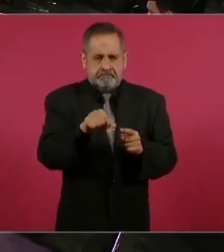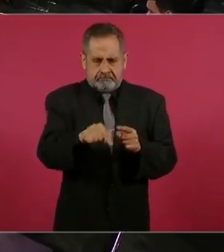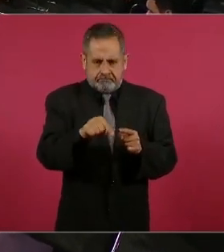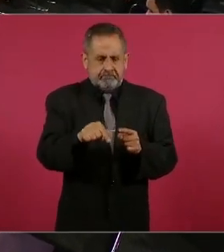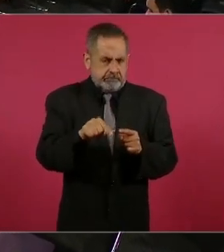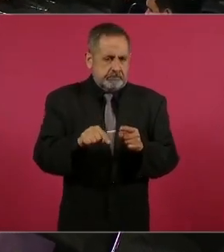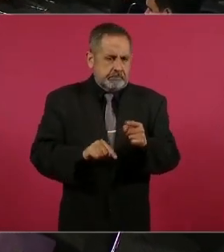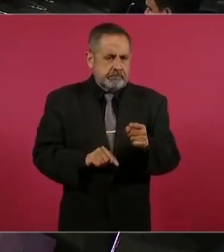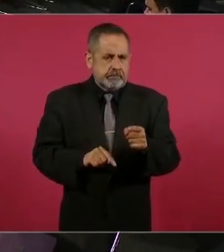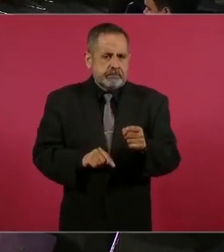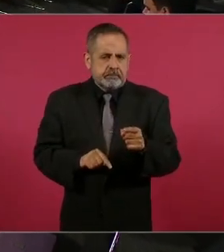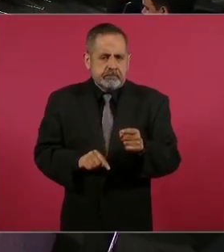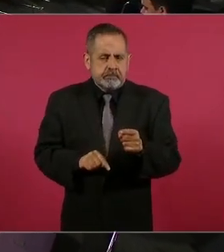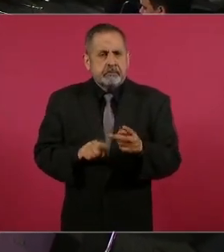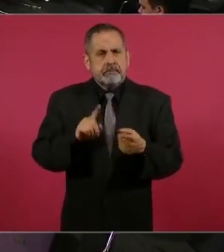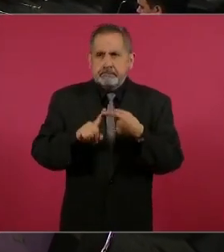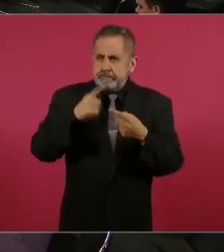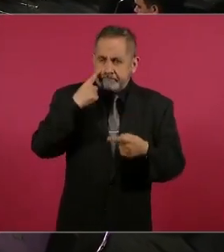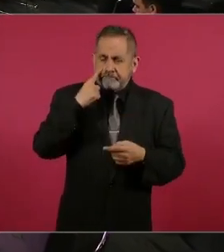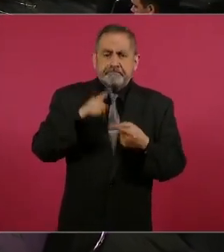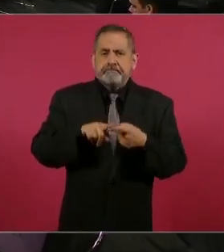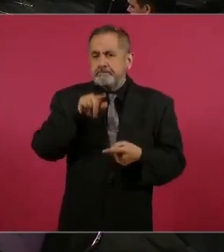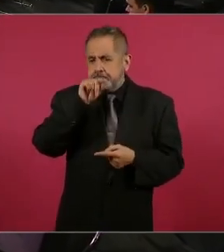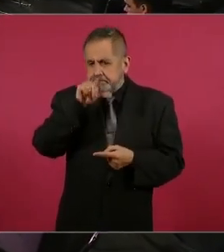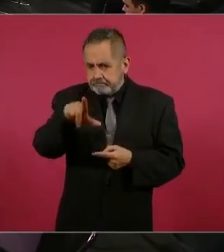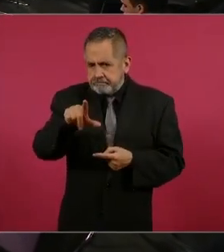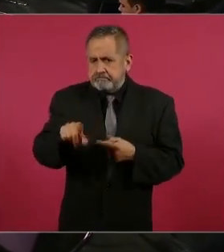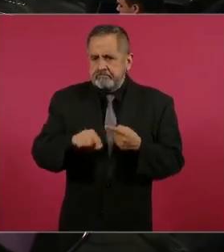es Jalisco,